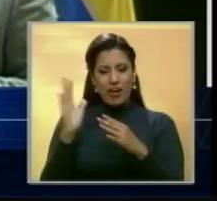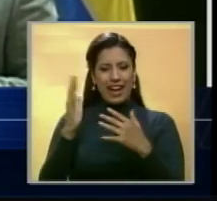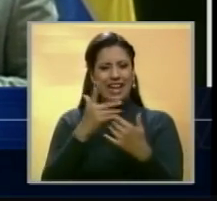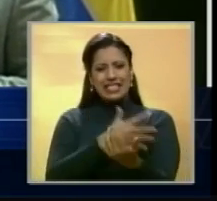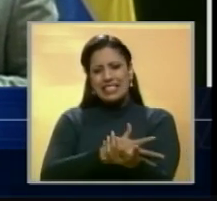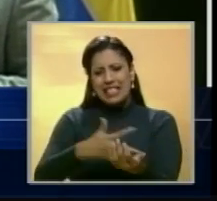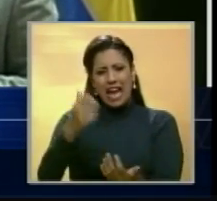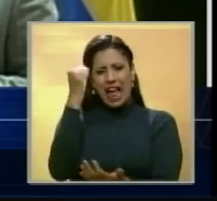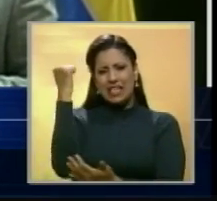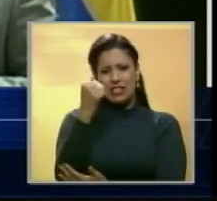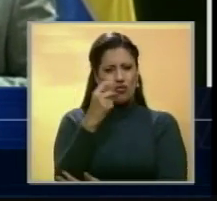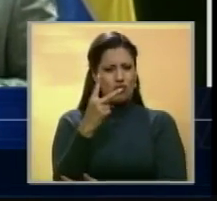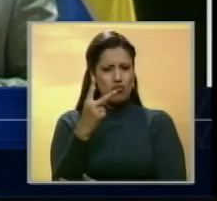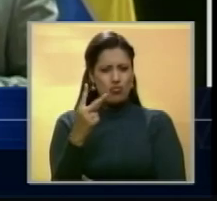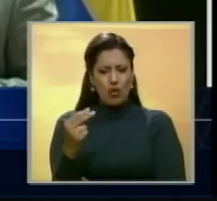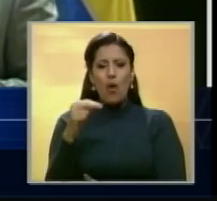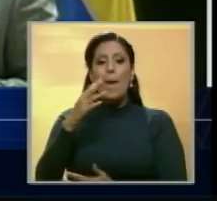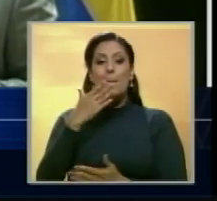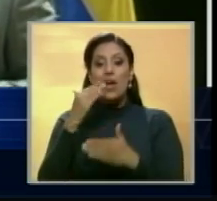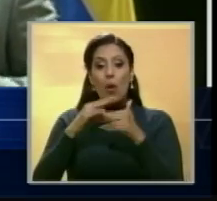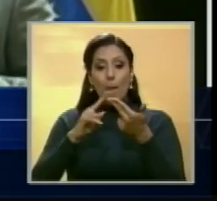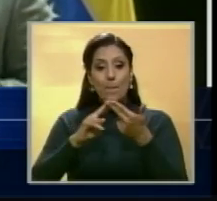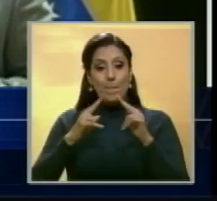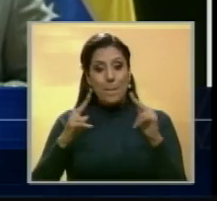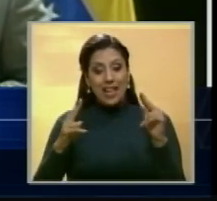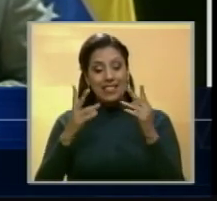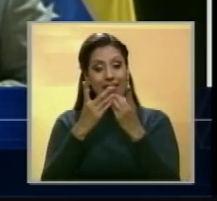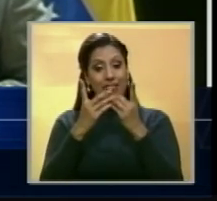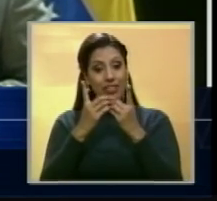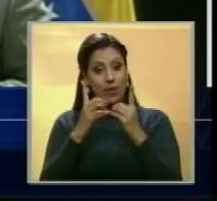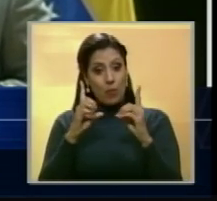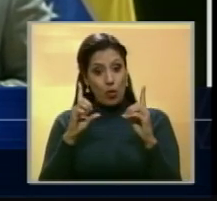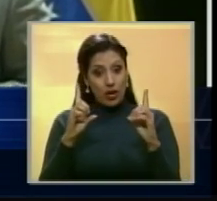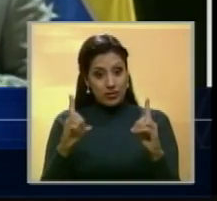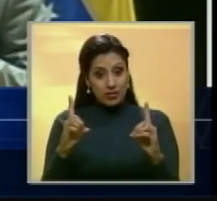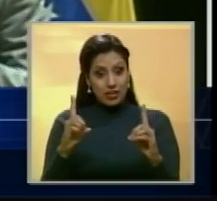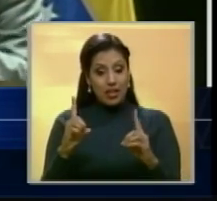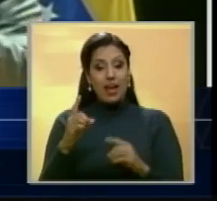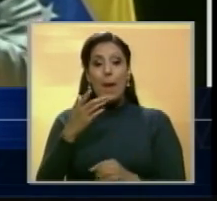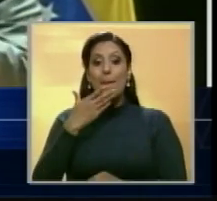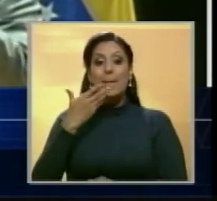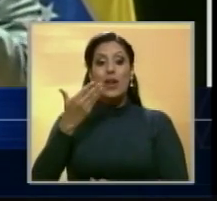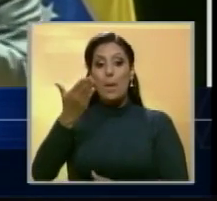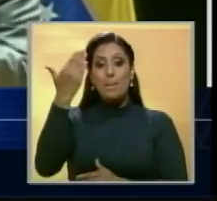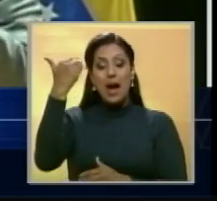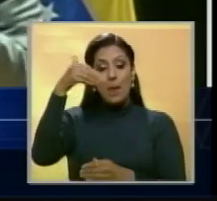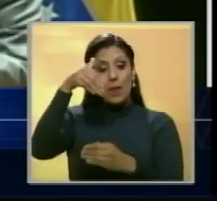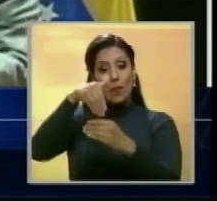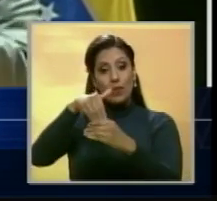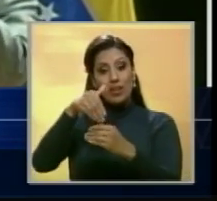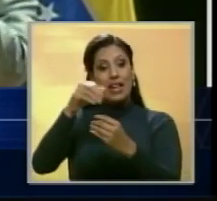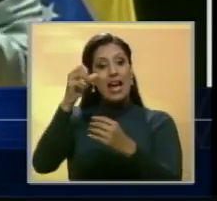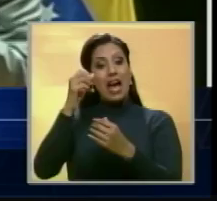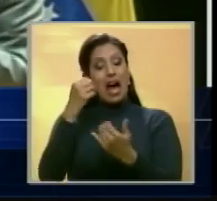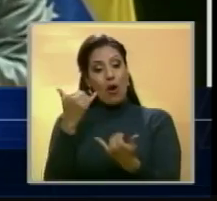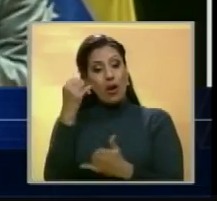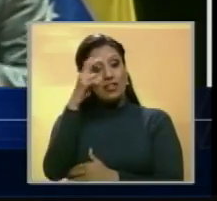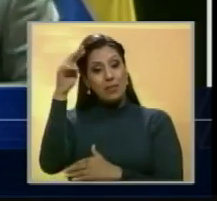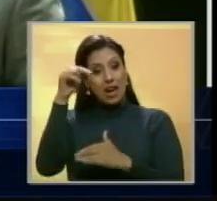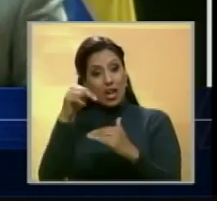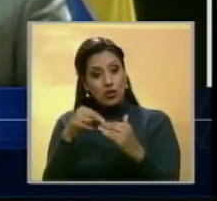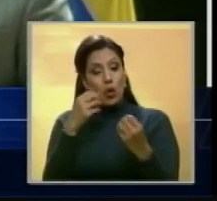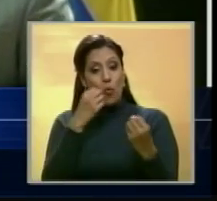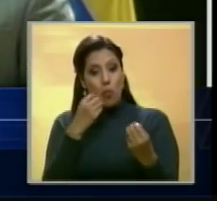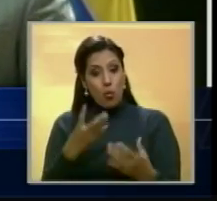sangre, en paz, en democracia, es convocar a una Asamblea Nacional Constituyente